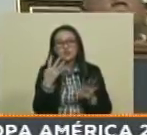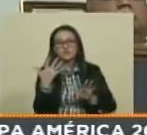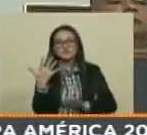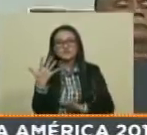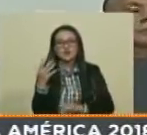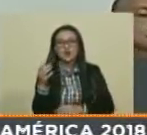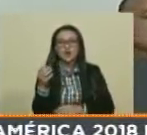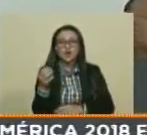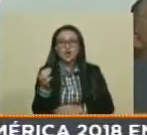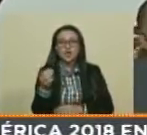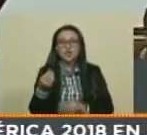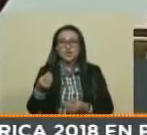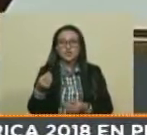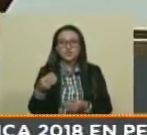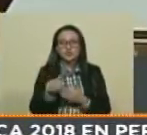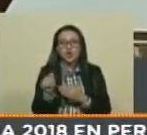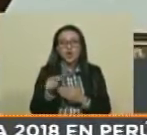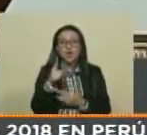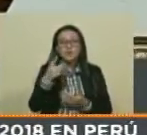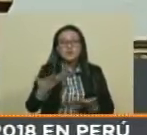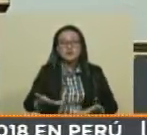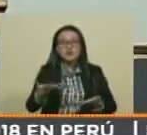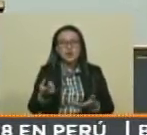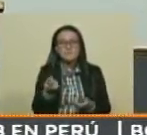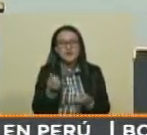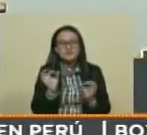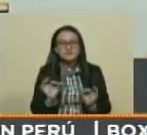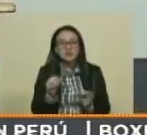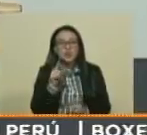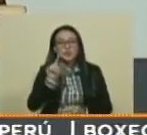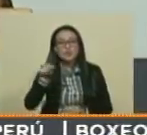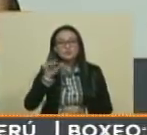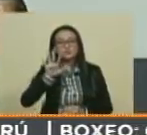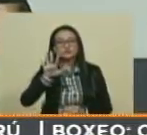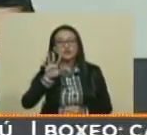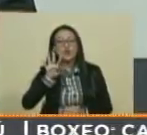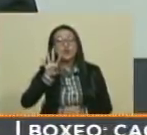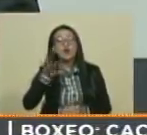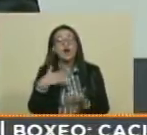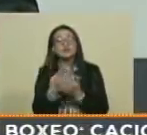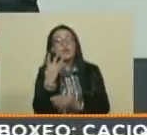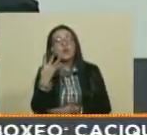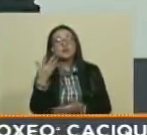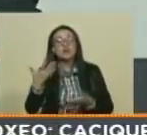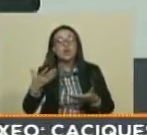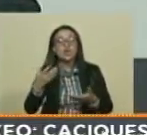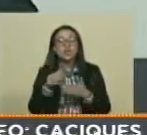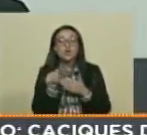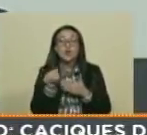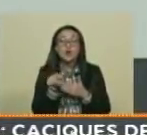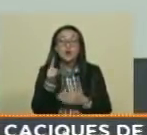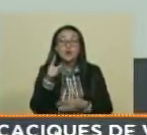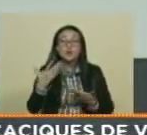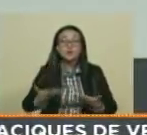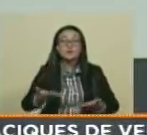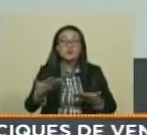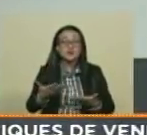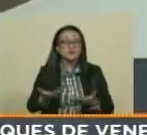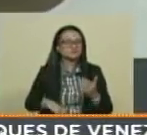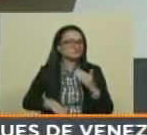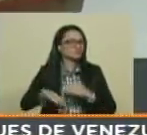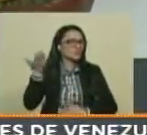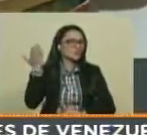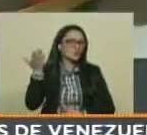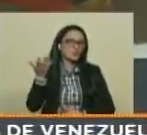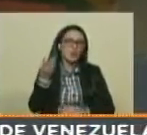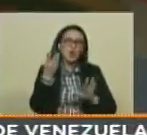por kilogramo. El precio referencial de los productos era entre 1.5 y 4 dólares por kilogramo, es decir, un sobreprecio de